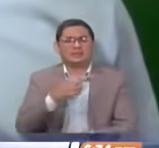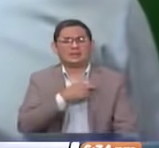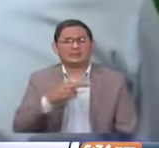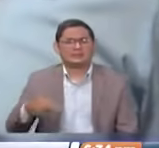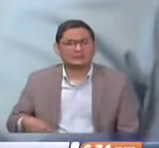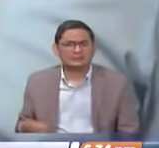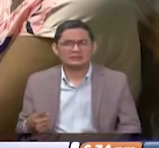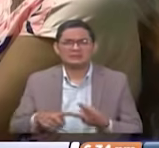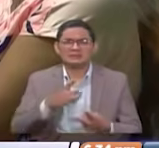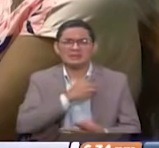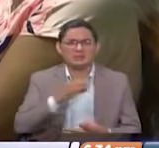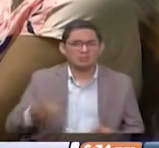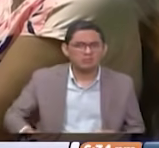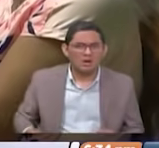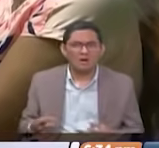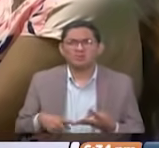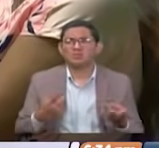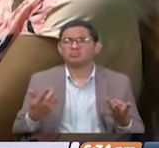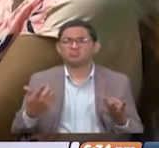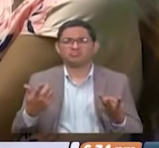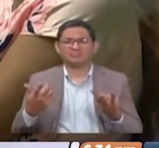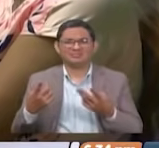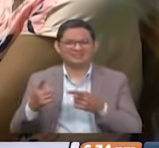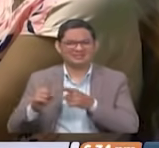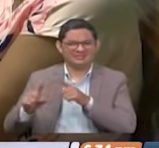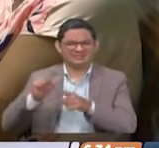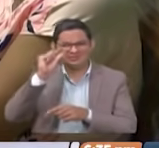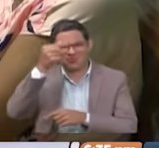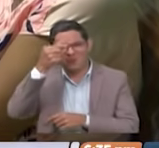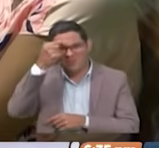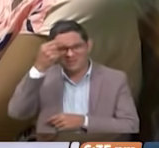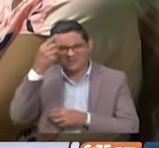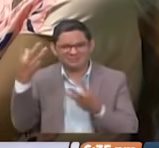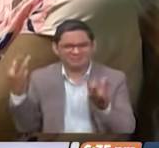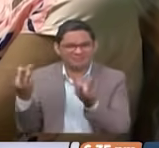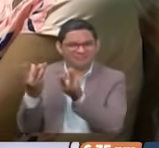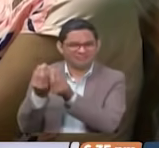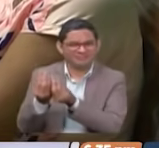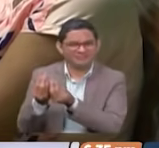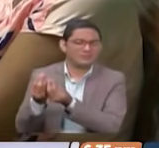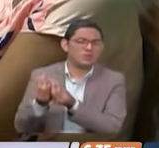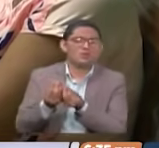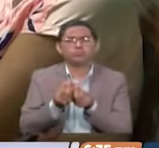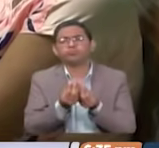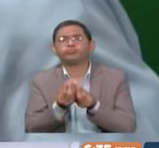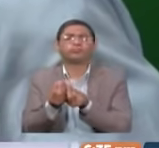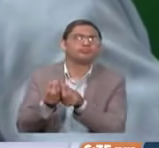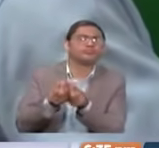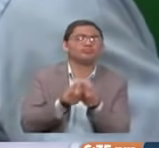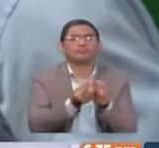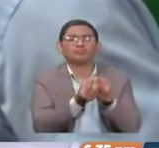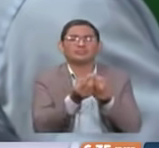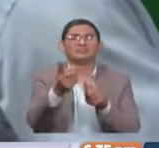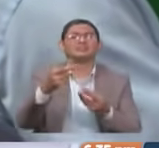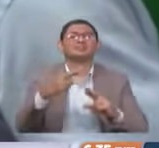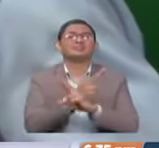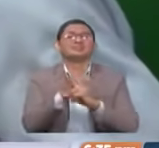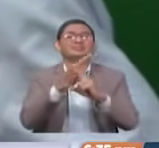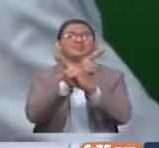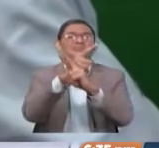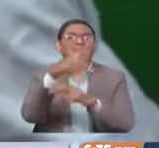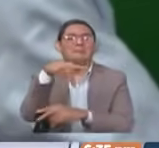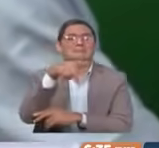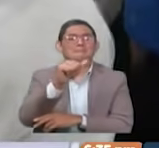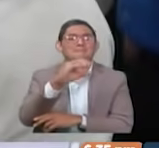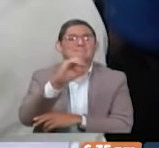diputados representantes y otras autoridades recorrimos el centro de salud de pacora